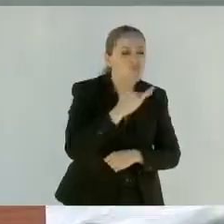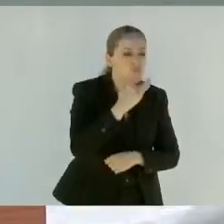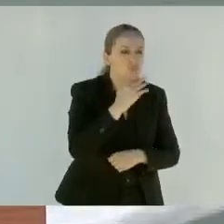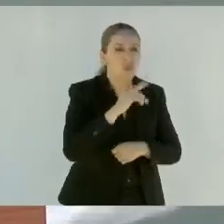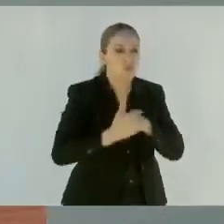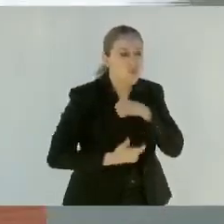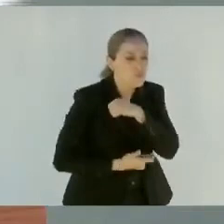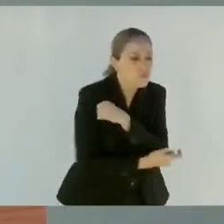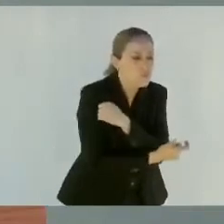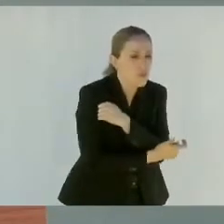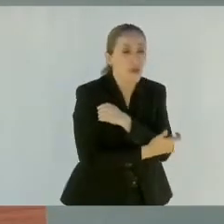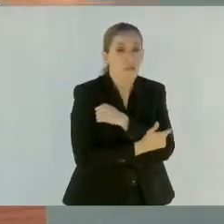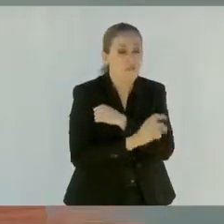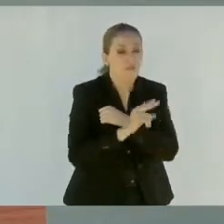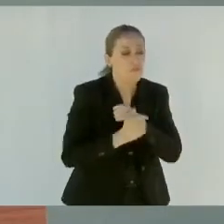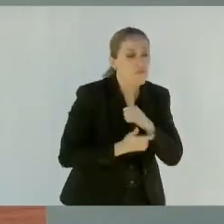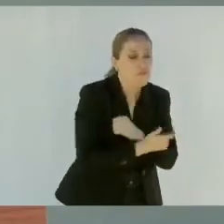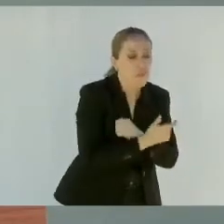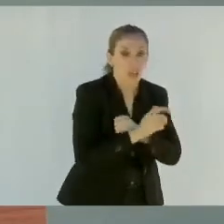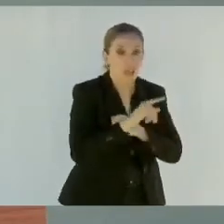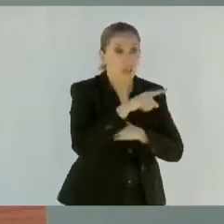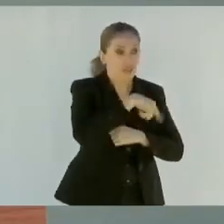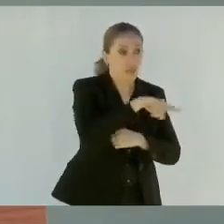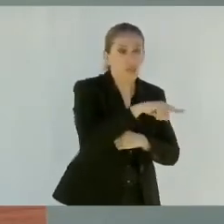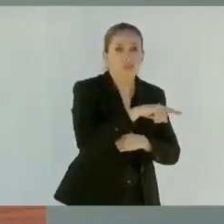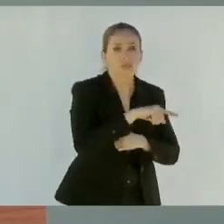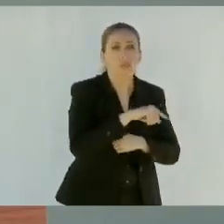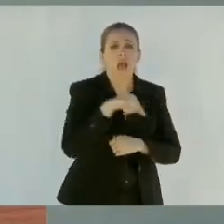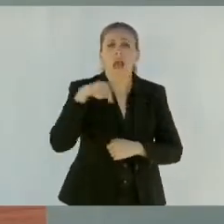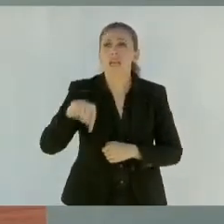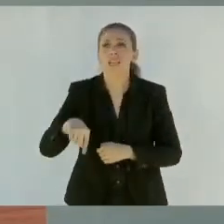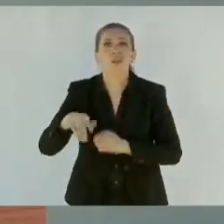pues ¿cuánto cobrarían por el cuartel?